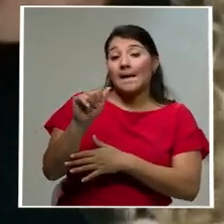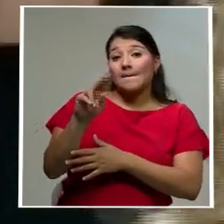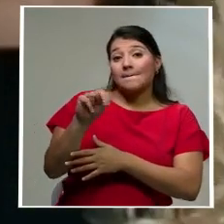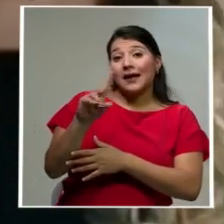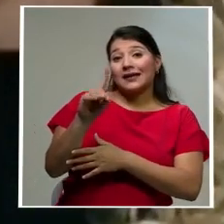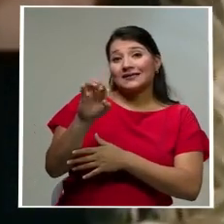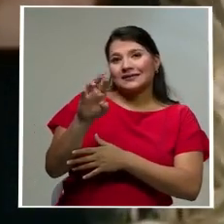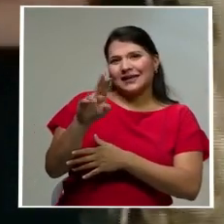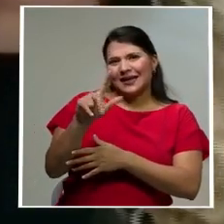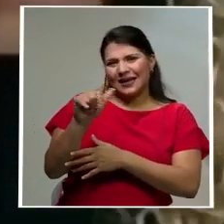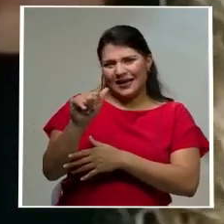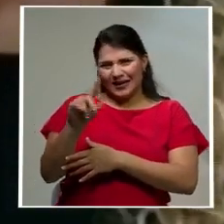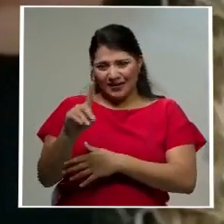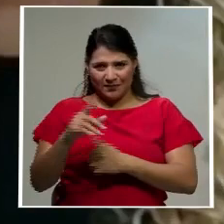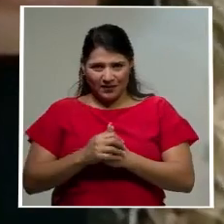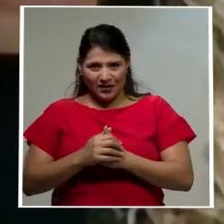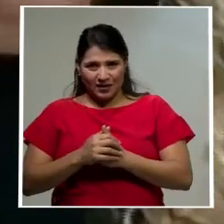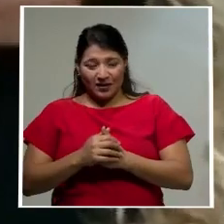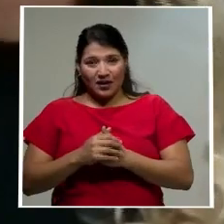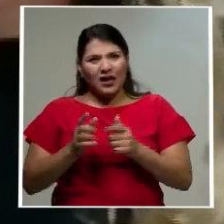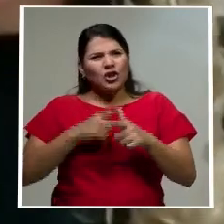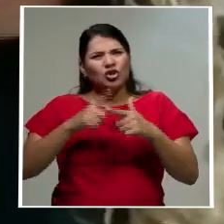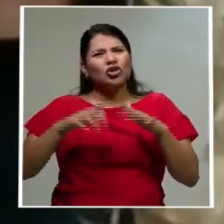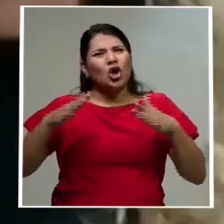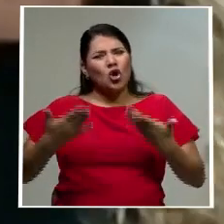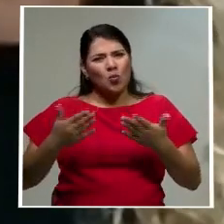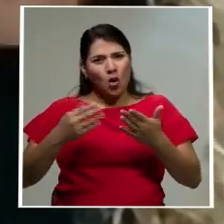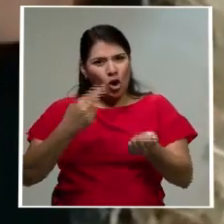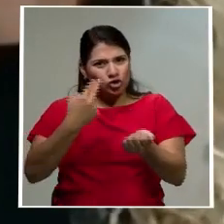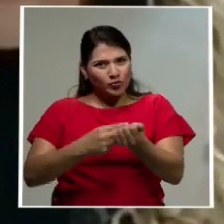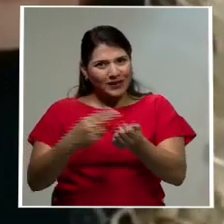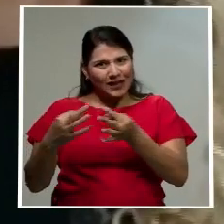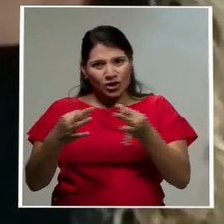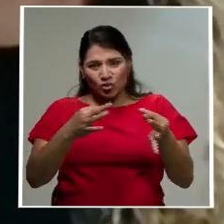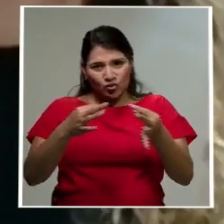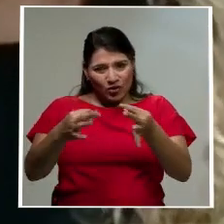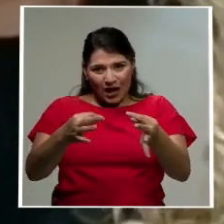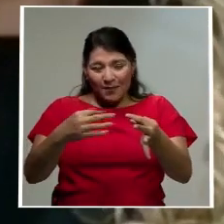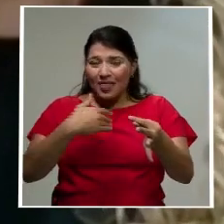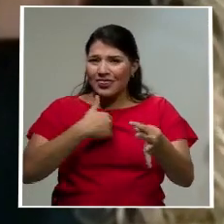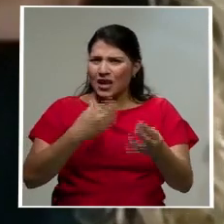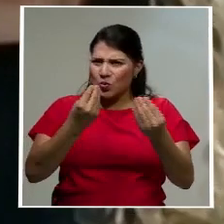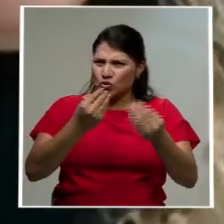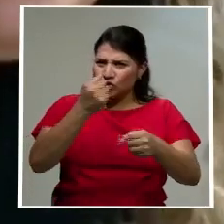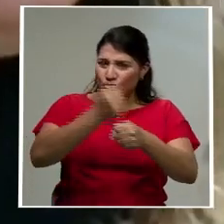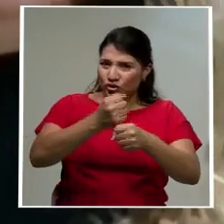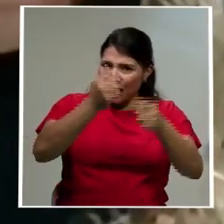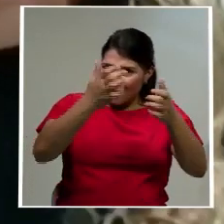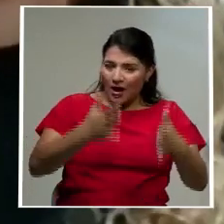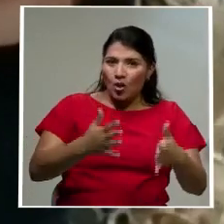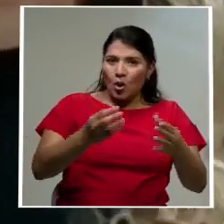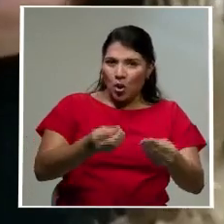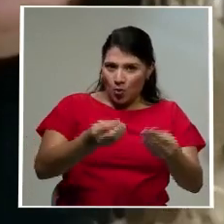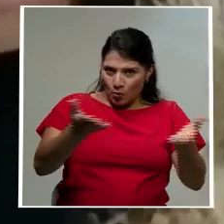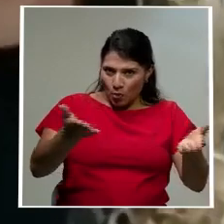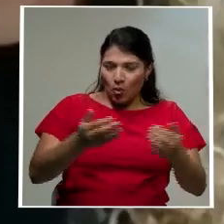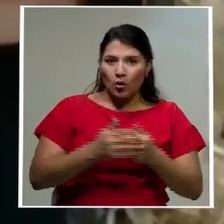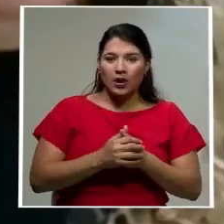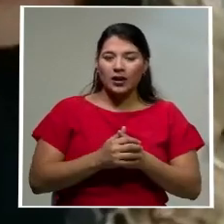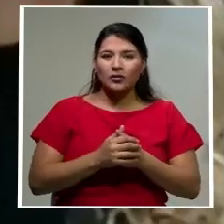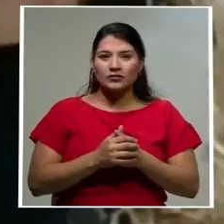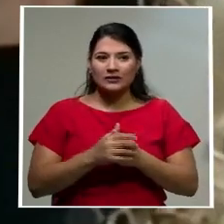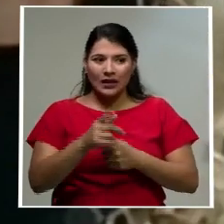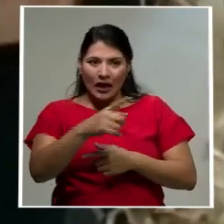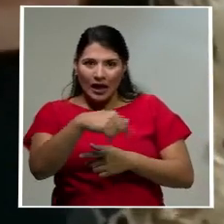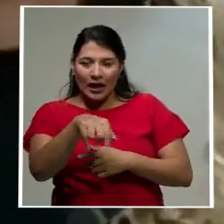que en Turrialba hubiesen un sinnúmero de funcionarios, de empleados, de operadores, de